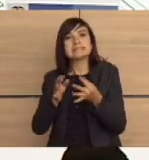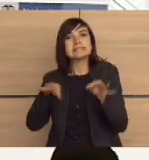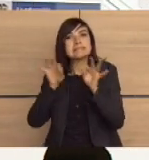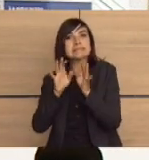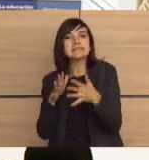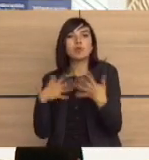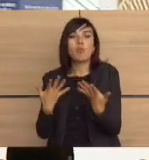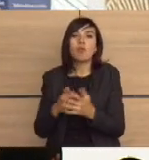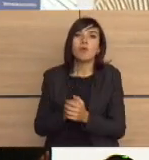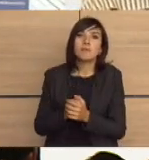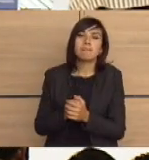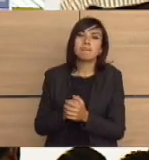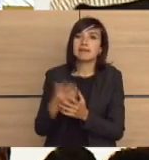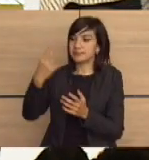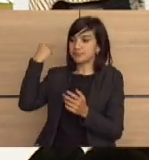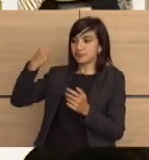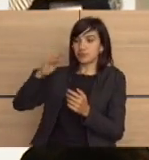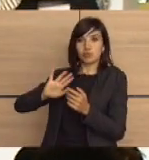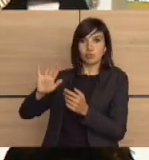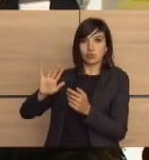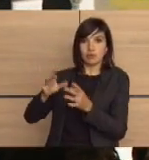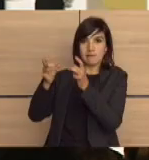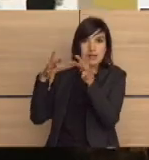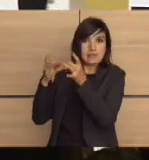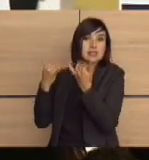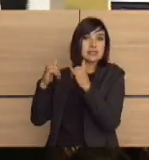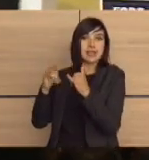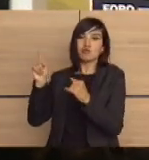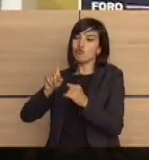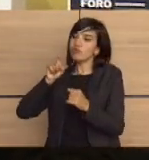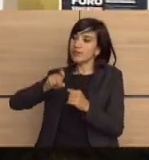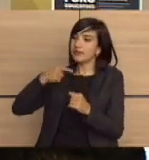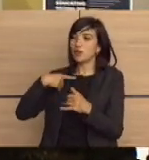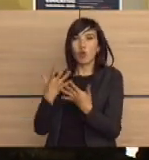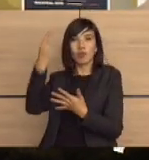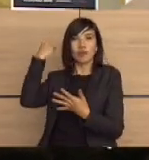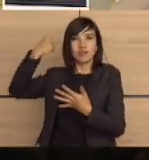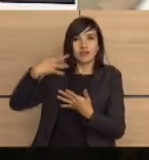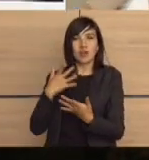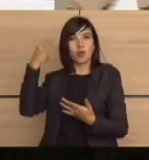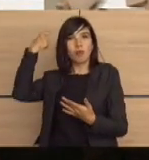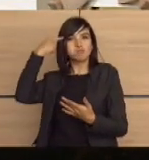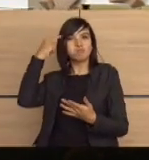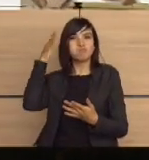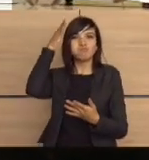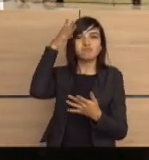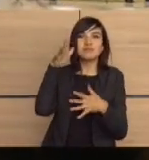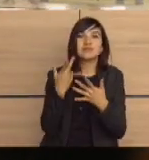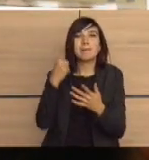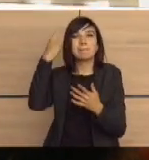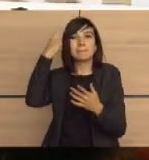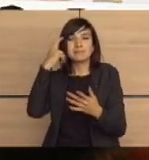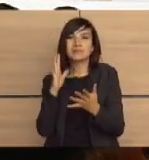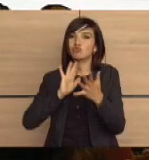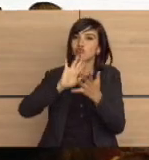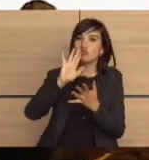ajustar, digamos, la enseñanza de la historia a los desarrollos de pensamiento y a los desarrollos socioemocionales de los estudiantes,